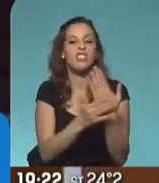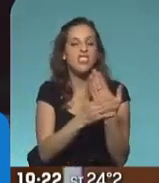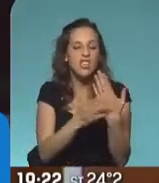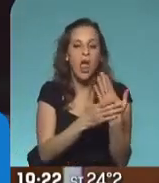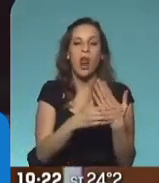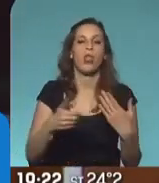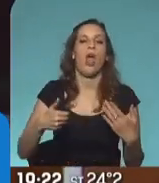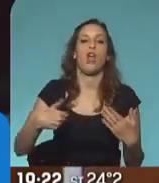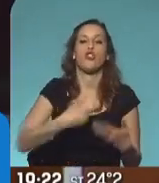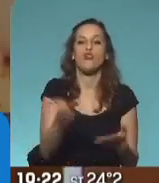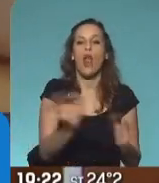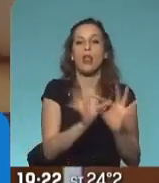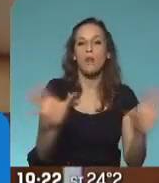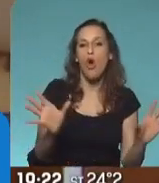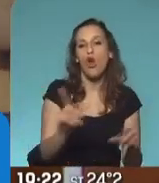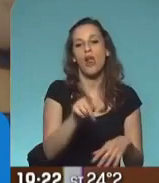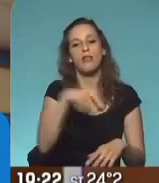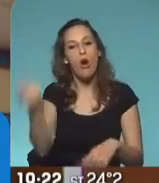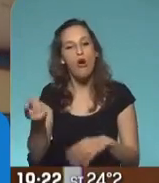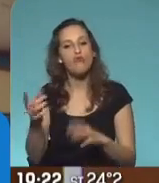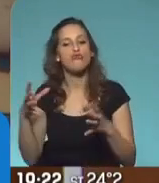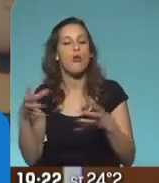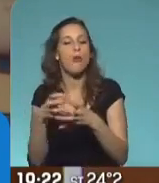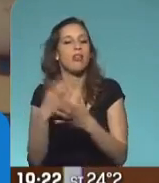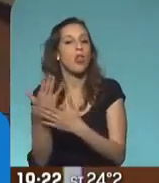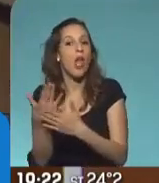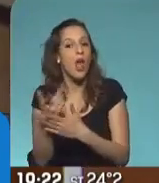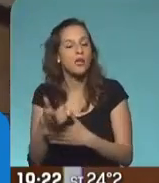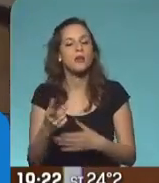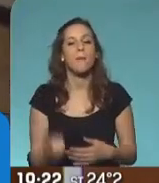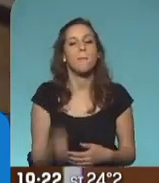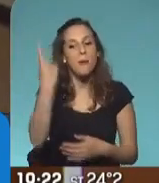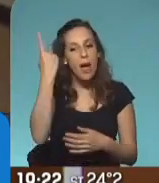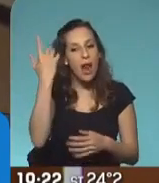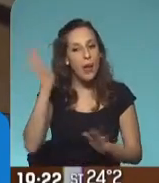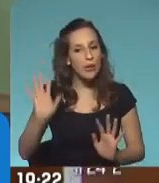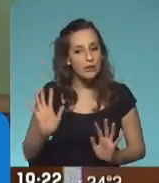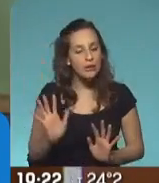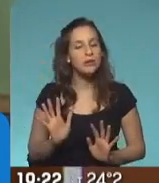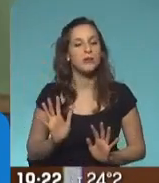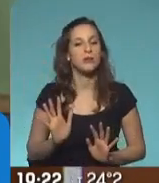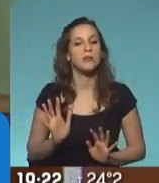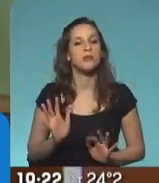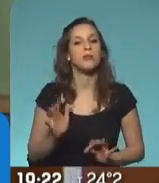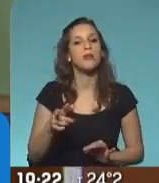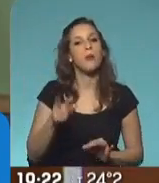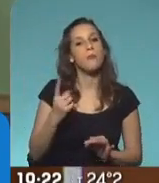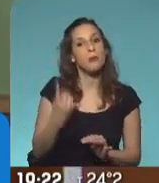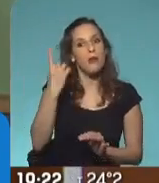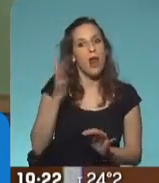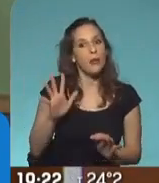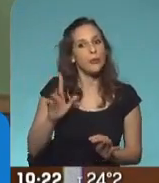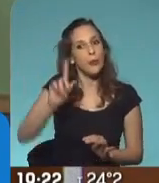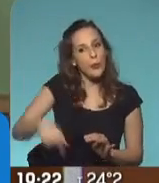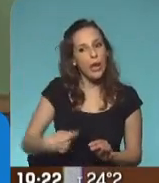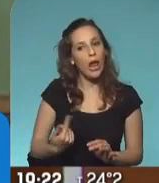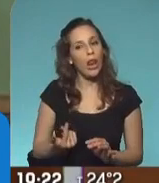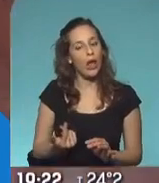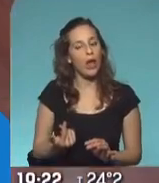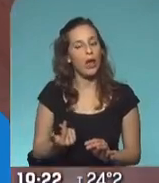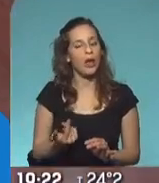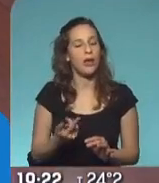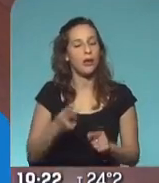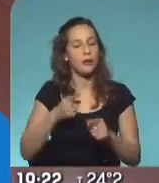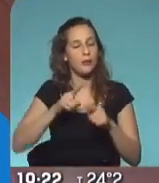partido de derechas, y por primera vez en los últimos 5 años emergieron fuerzas políticas que tanto por derecha como por izquierda comenzaron a